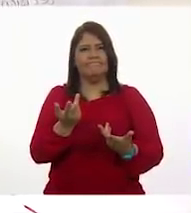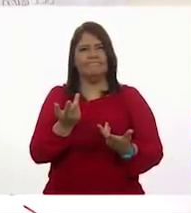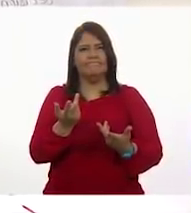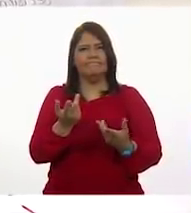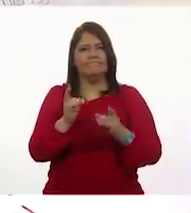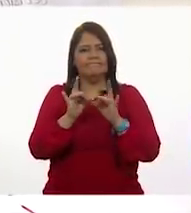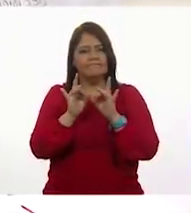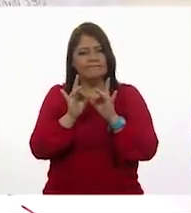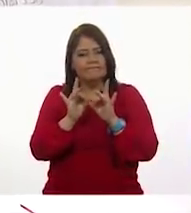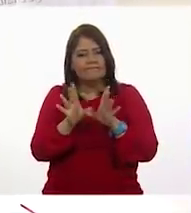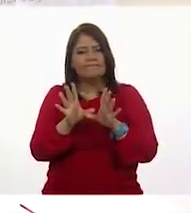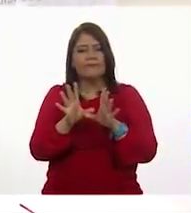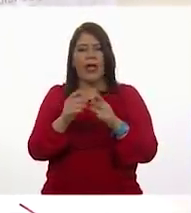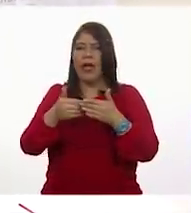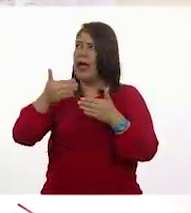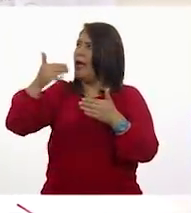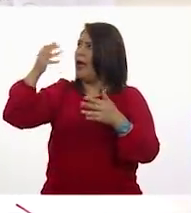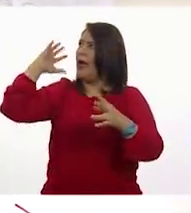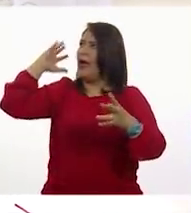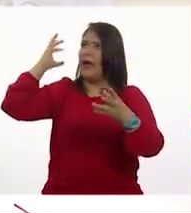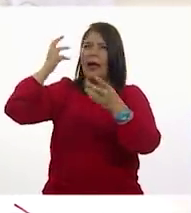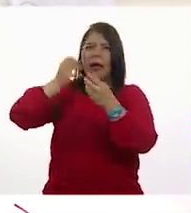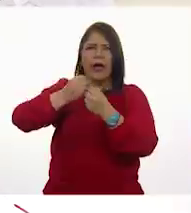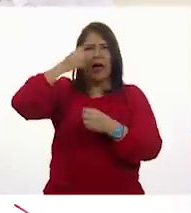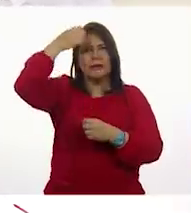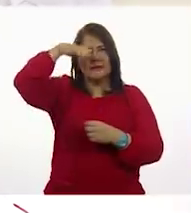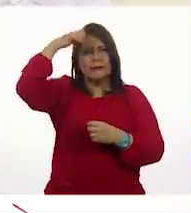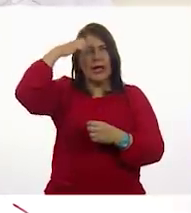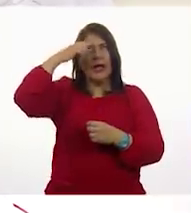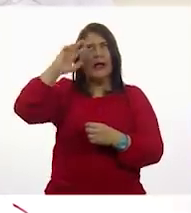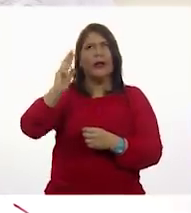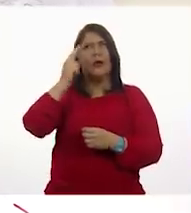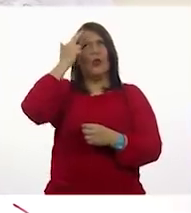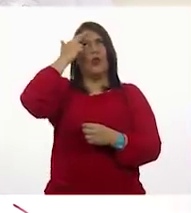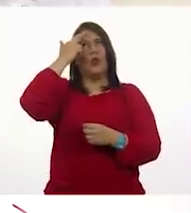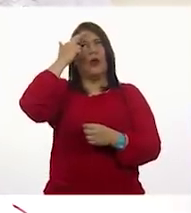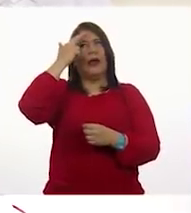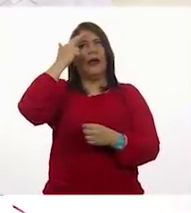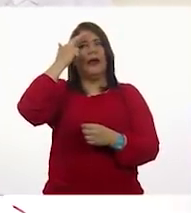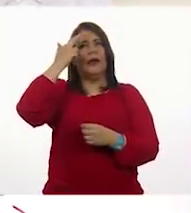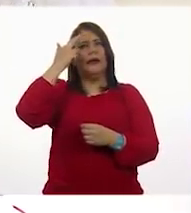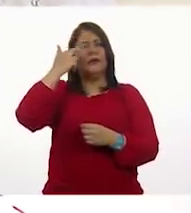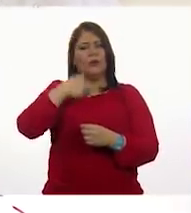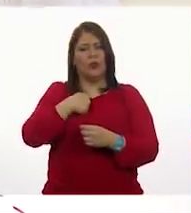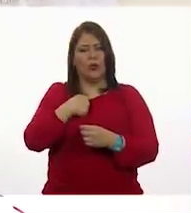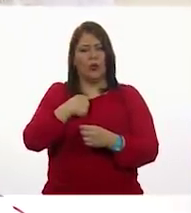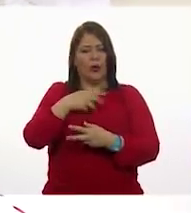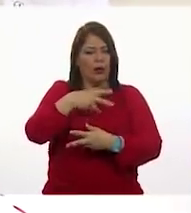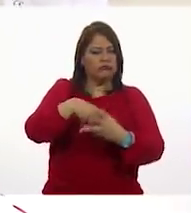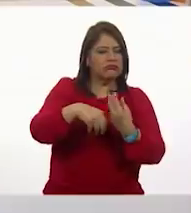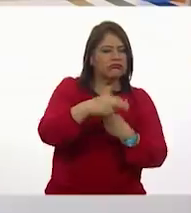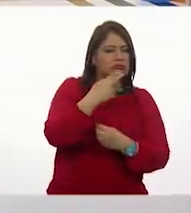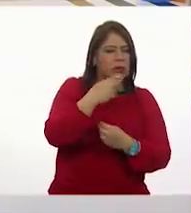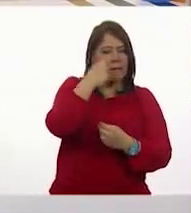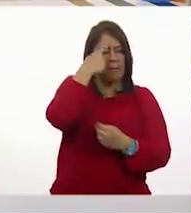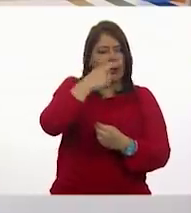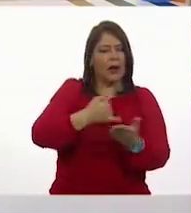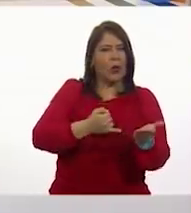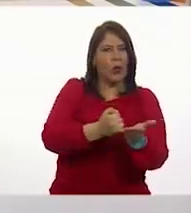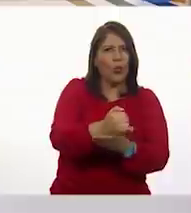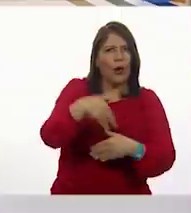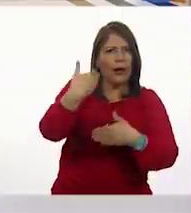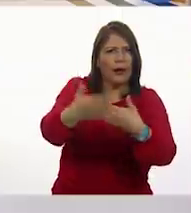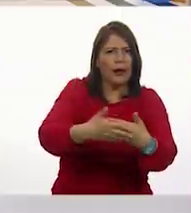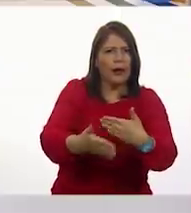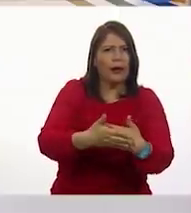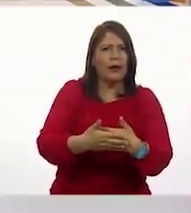retomar experiencias anteriores al momento de tomar una decisión? Muy bien, ahora... Date